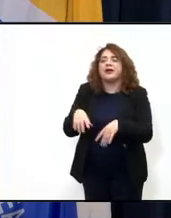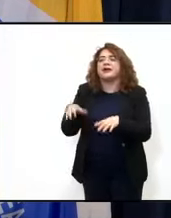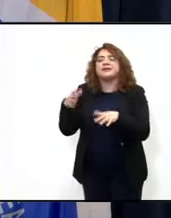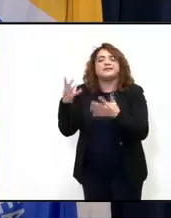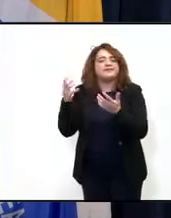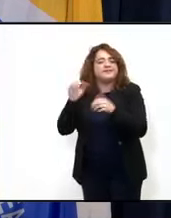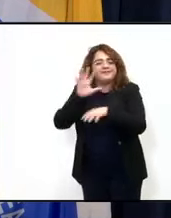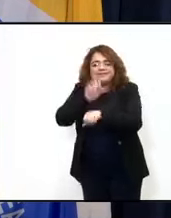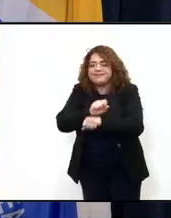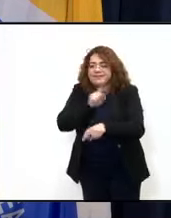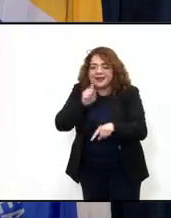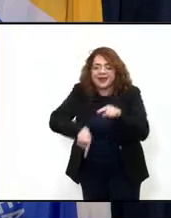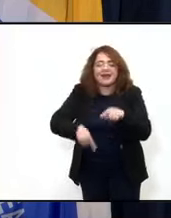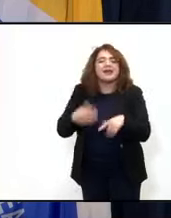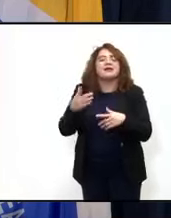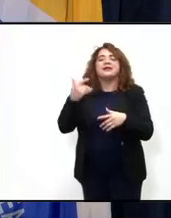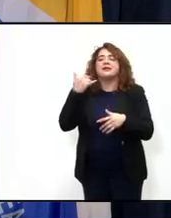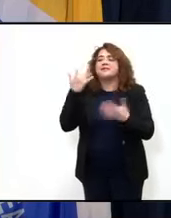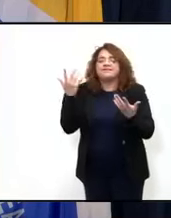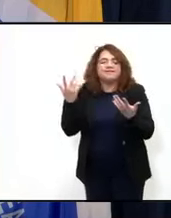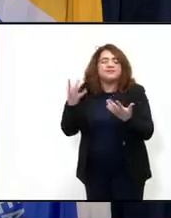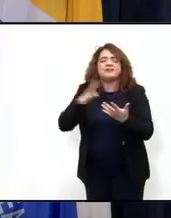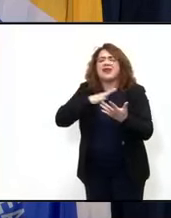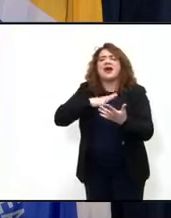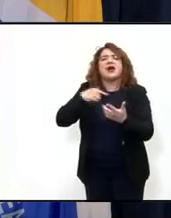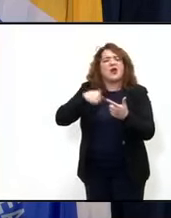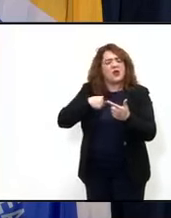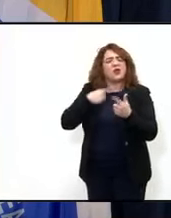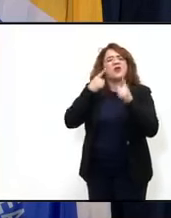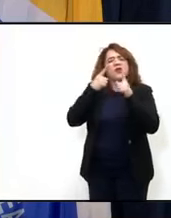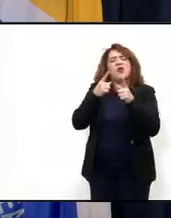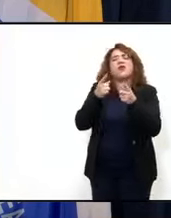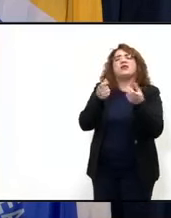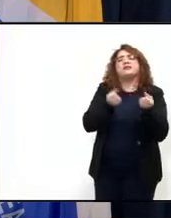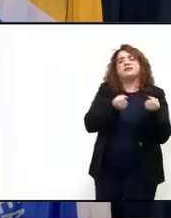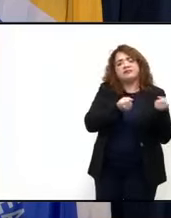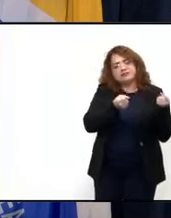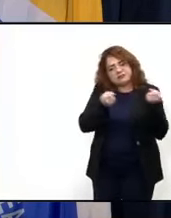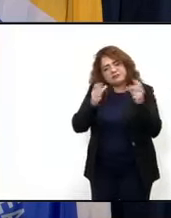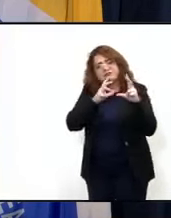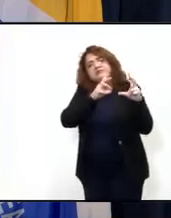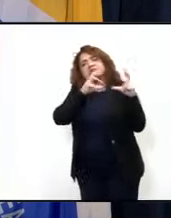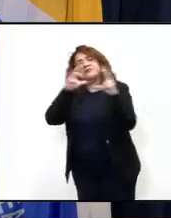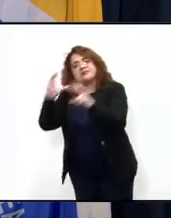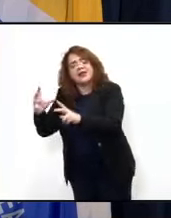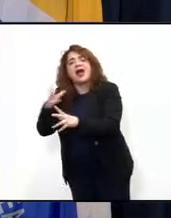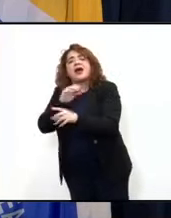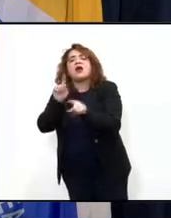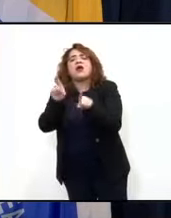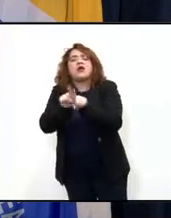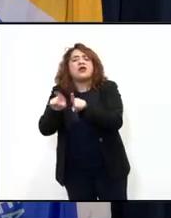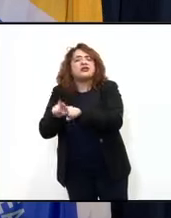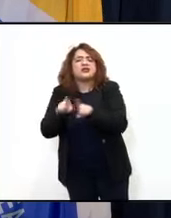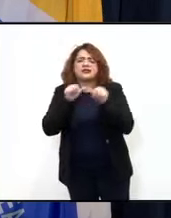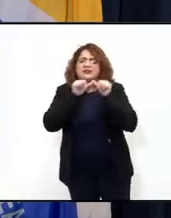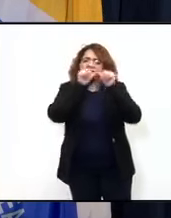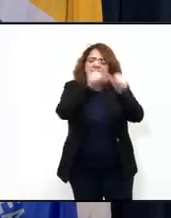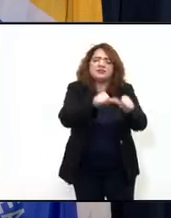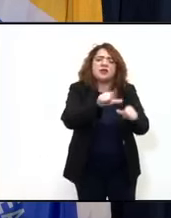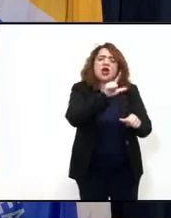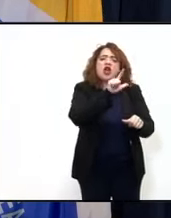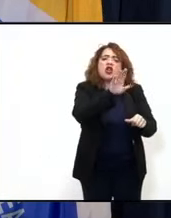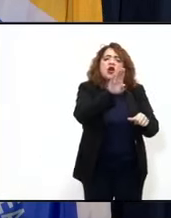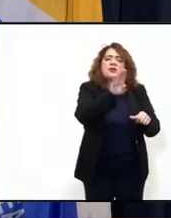que hemos podido administrar todos los días esta semana en el Centro de Convenciones aquí de Long Beach. Como